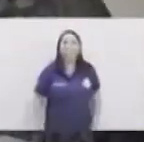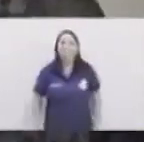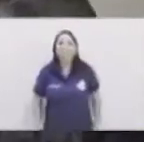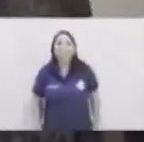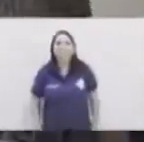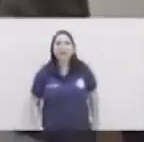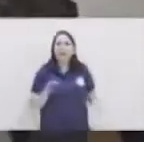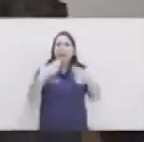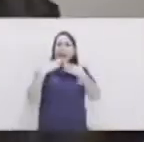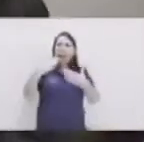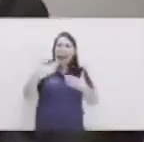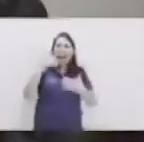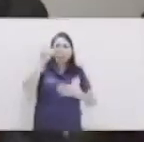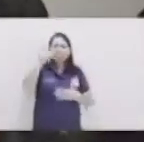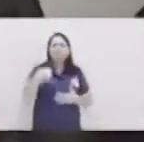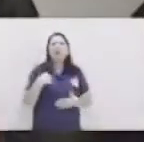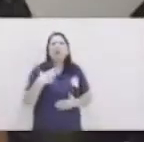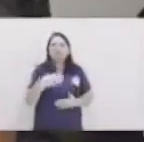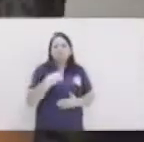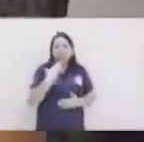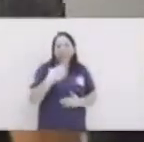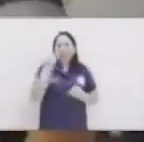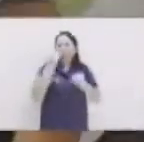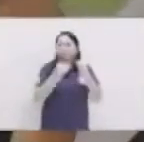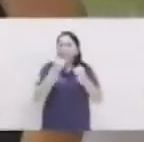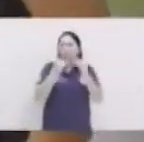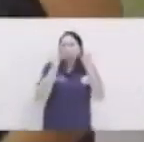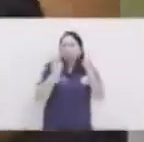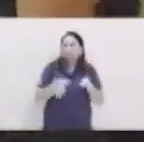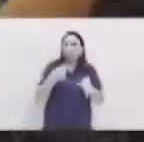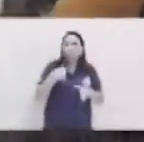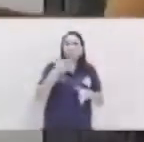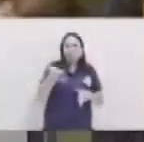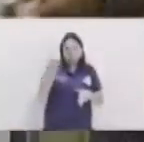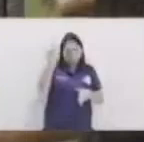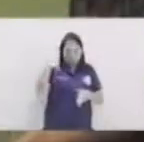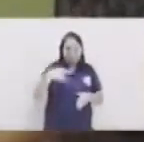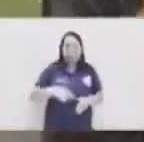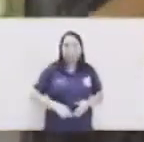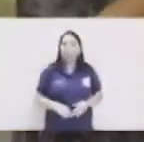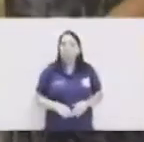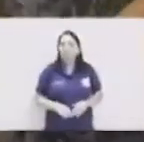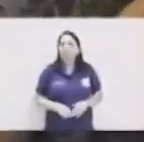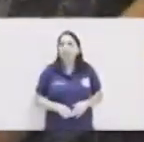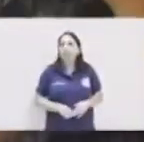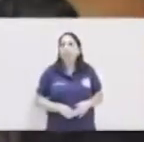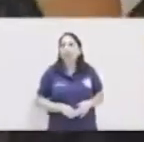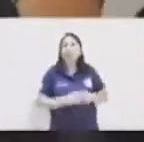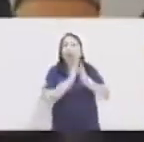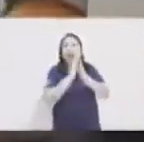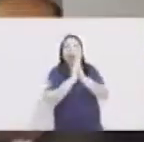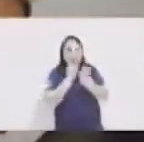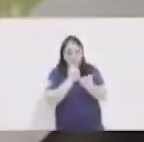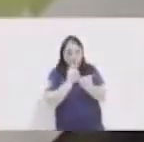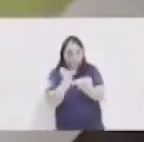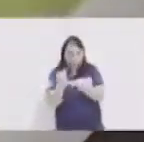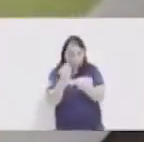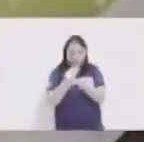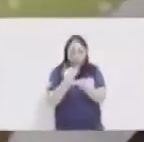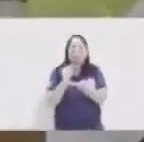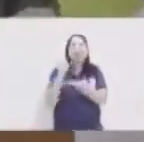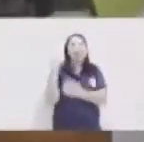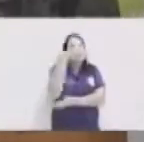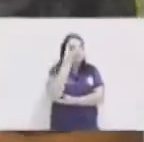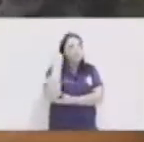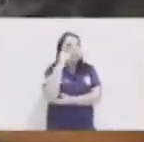profe. Ya para finalizar, yo le invito, profe, por favor, porque es muy importante resaltar que debemos